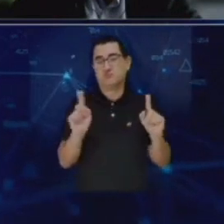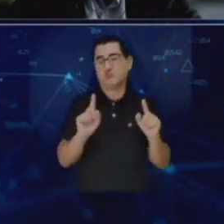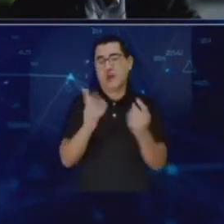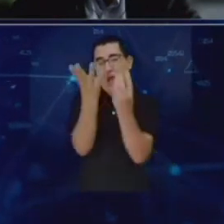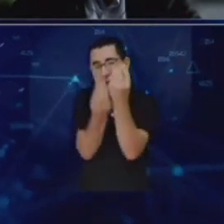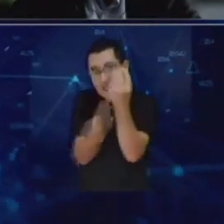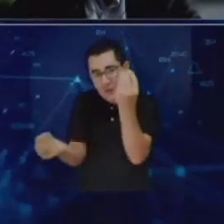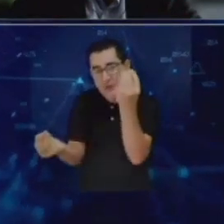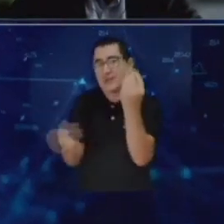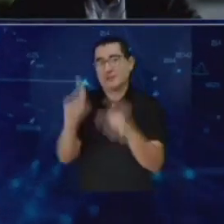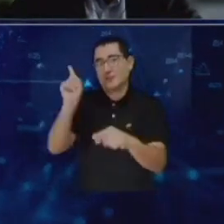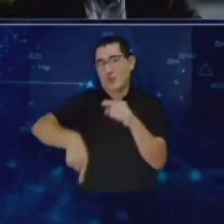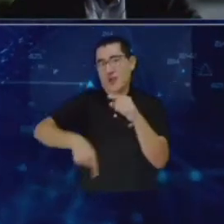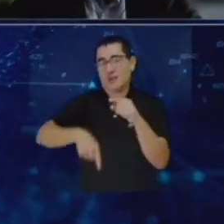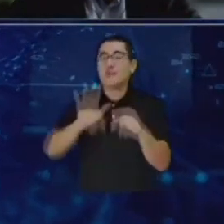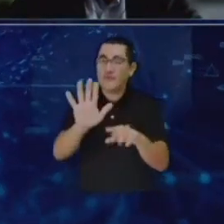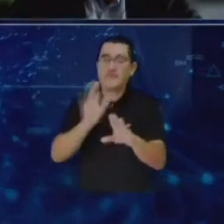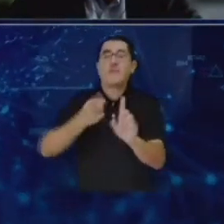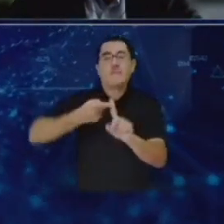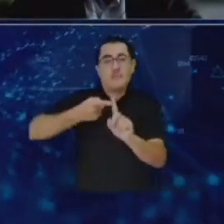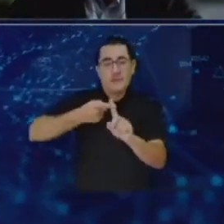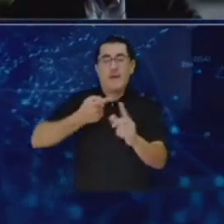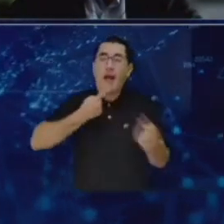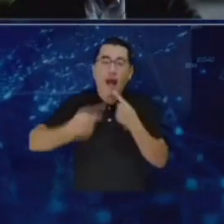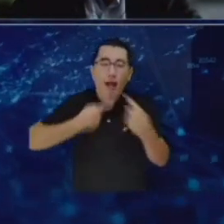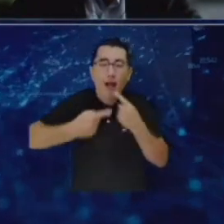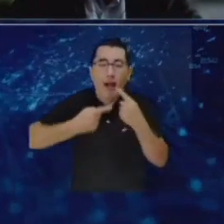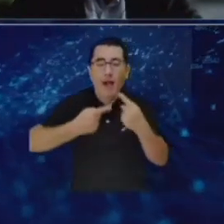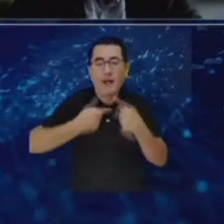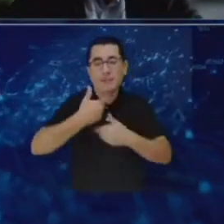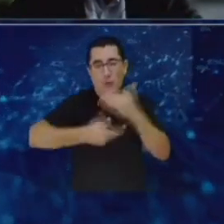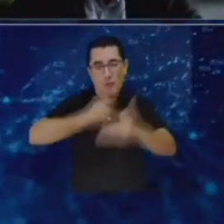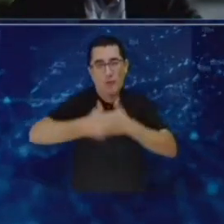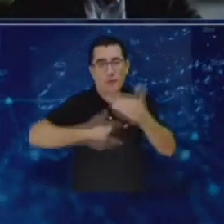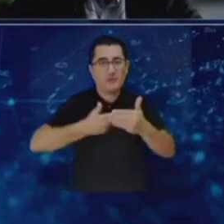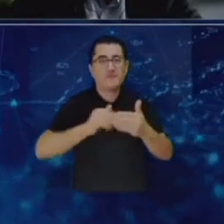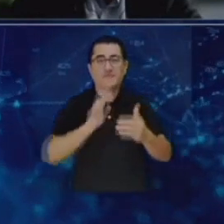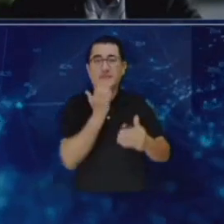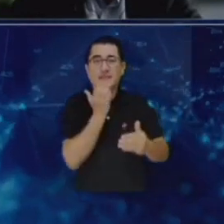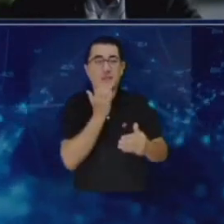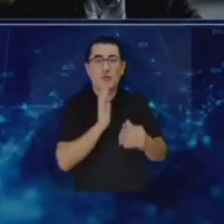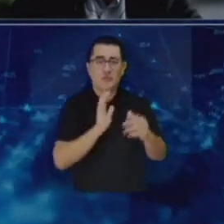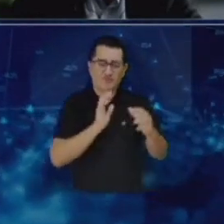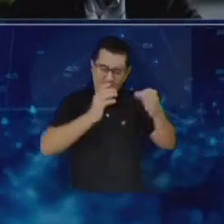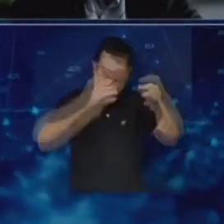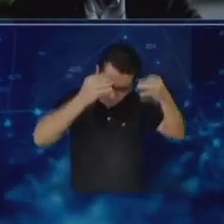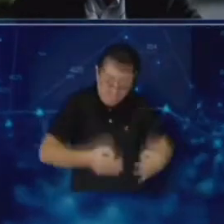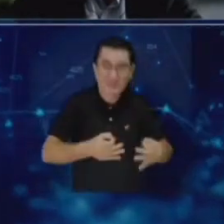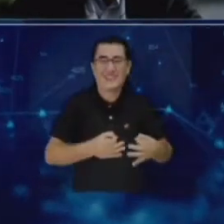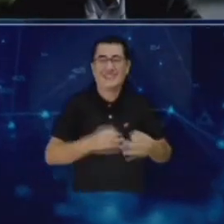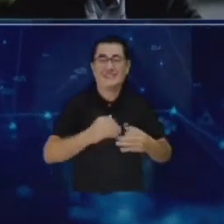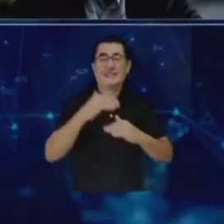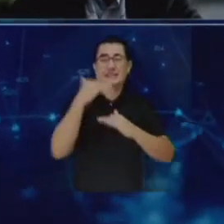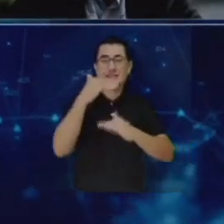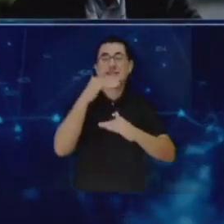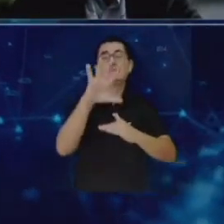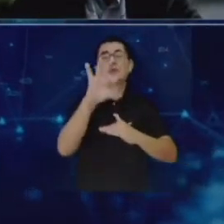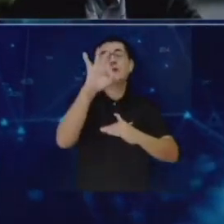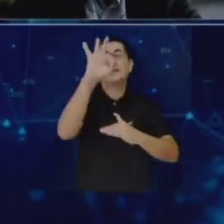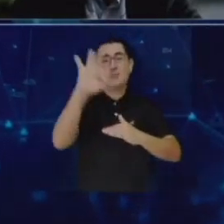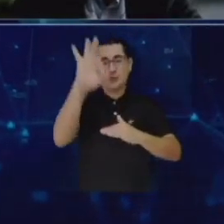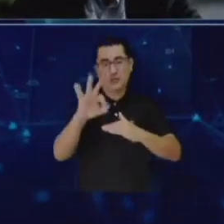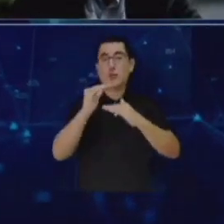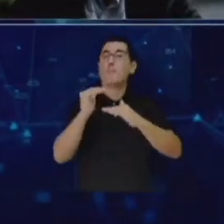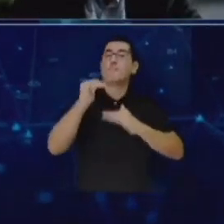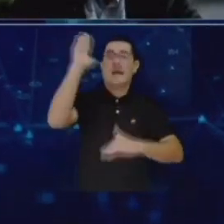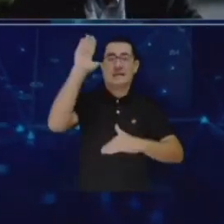tendría que seguir dialogando hasta que en la medida de lo posible se logre precisamente desarrollar una propuesta interamericana que agrupe